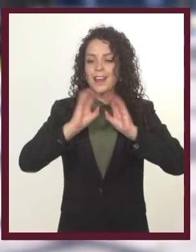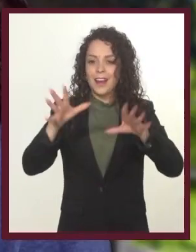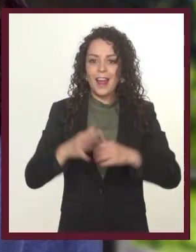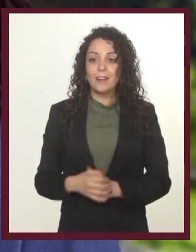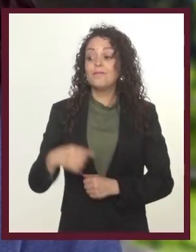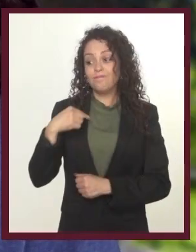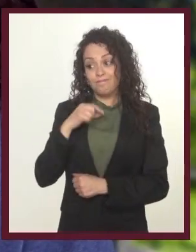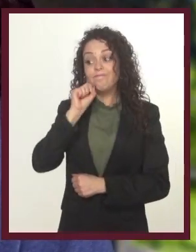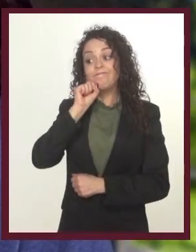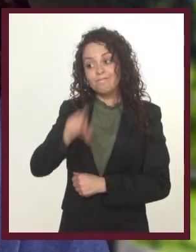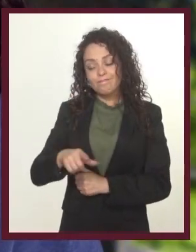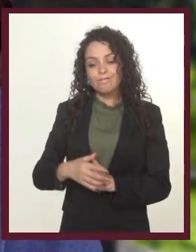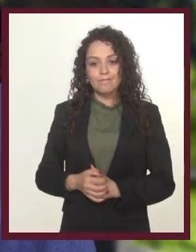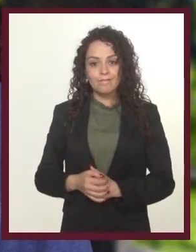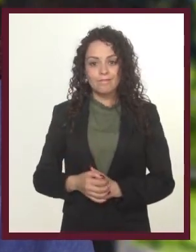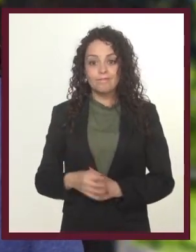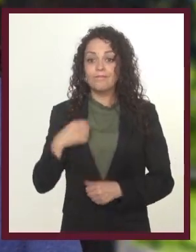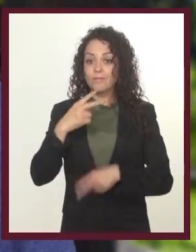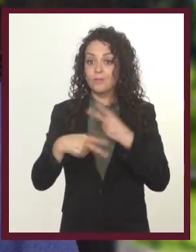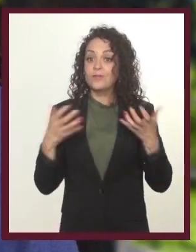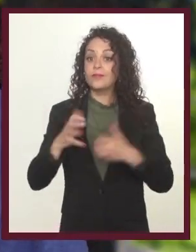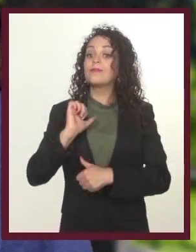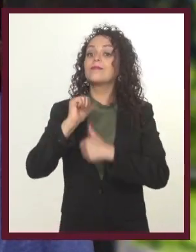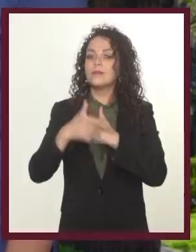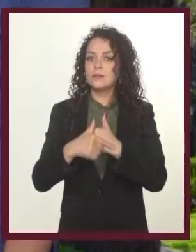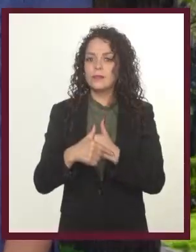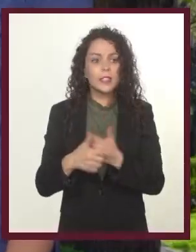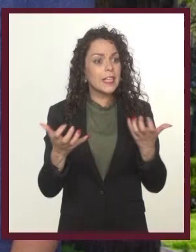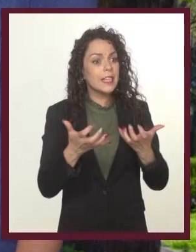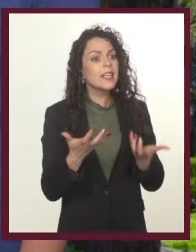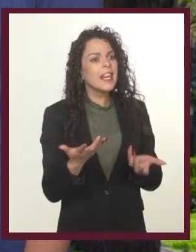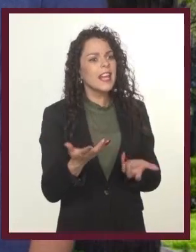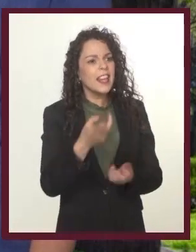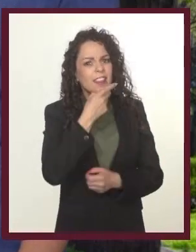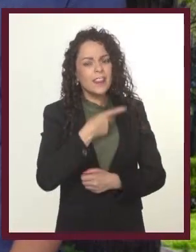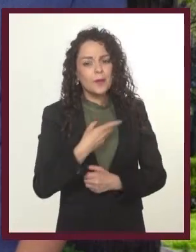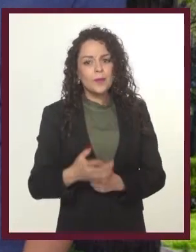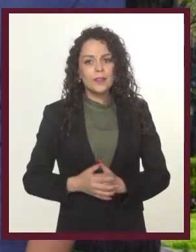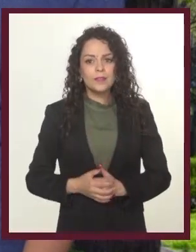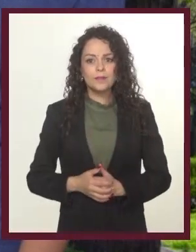claro. A mí también, así que voy a hacer algo. ¿Qué?